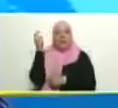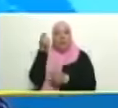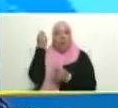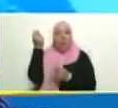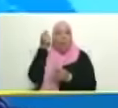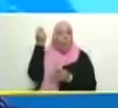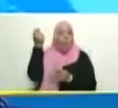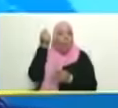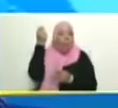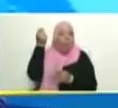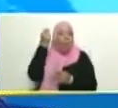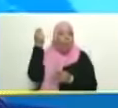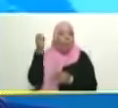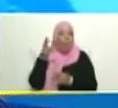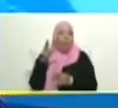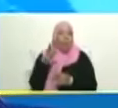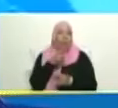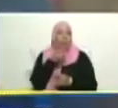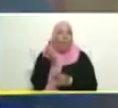sonando la sirena.